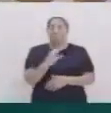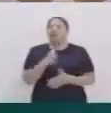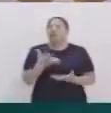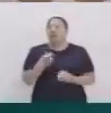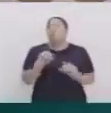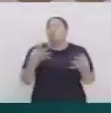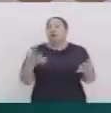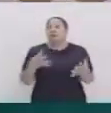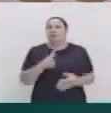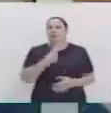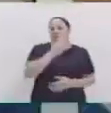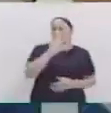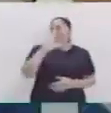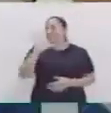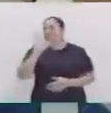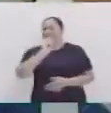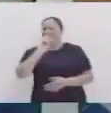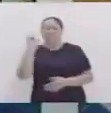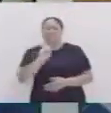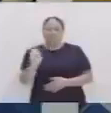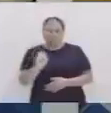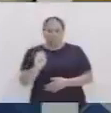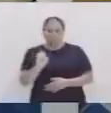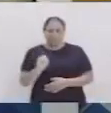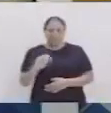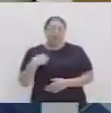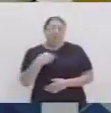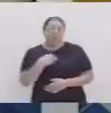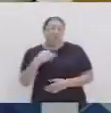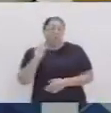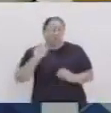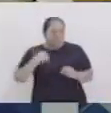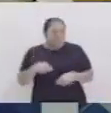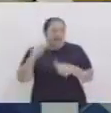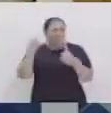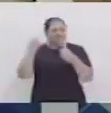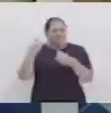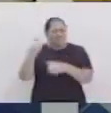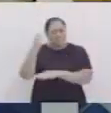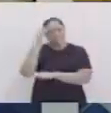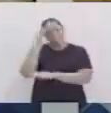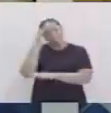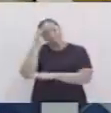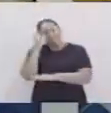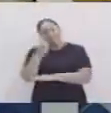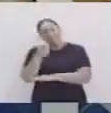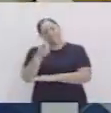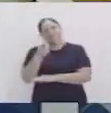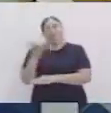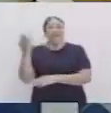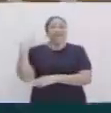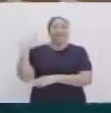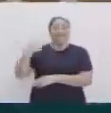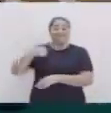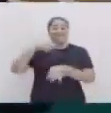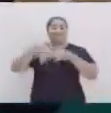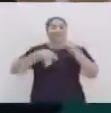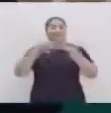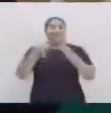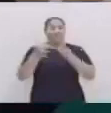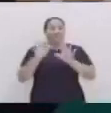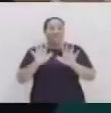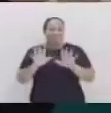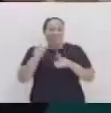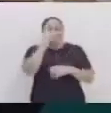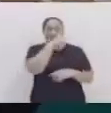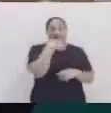el 25%. Y eso lo podemos analizar de la siguiente manera. Como ya había dicho al inicio, la probabilidad de que sea cara o la probabilidad